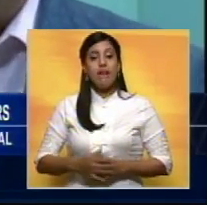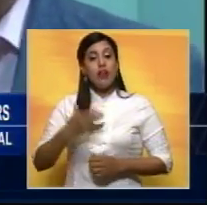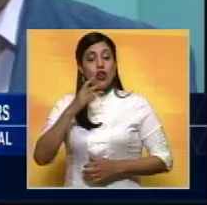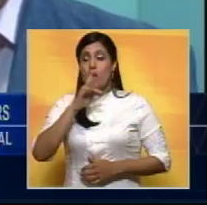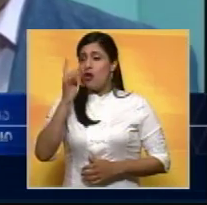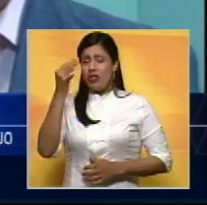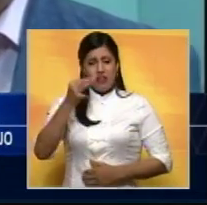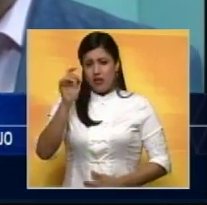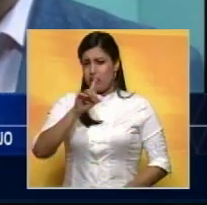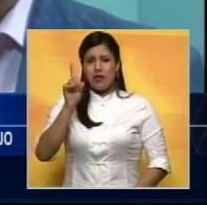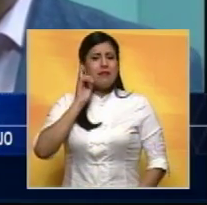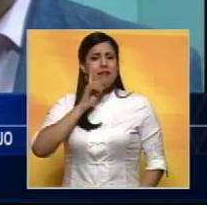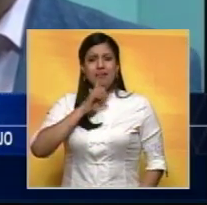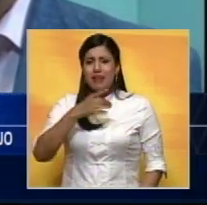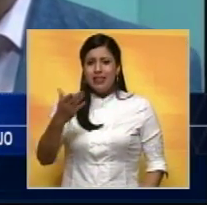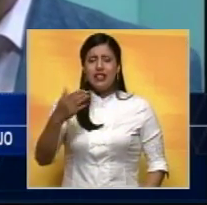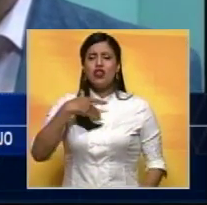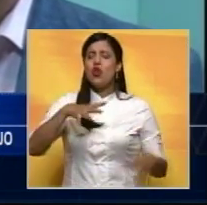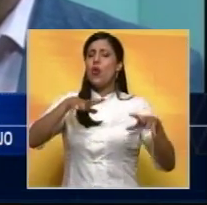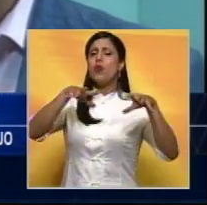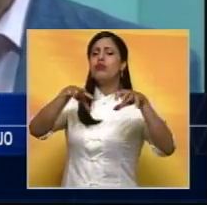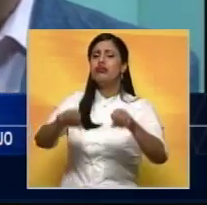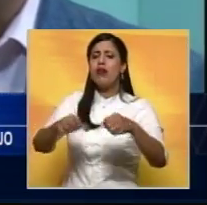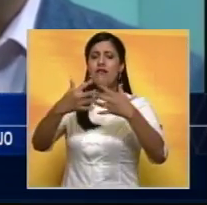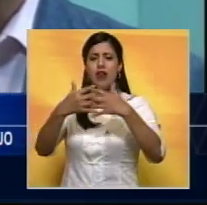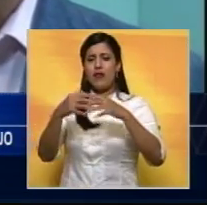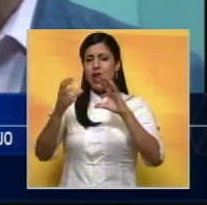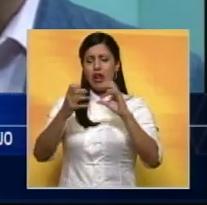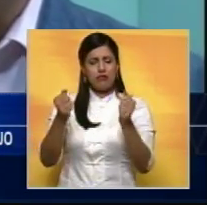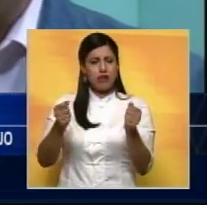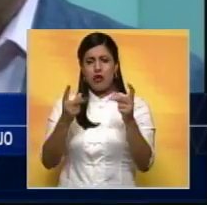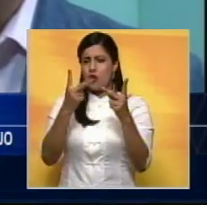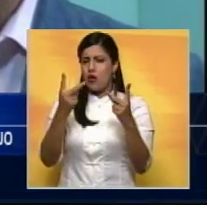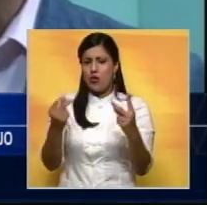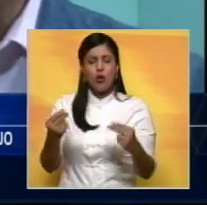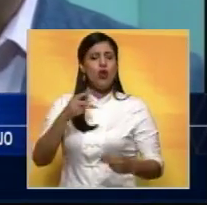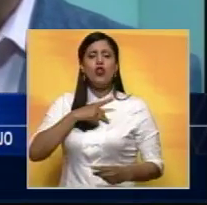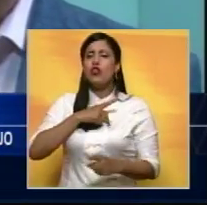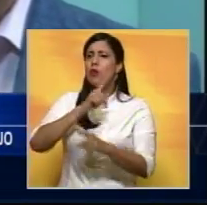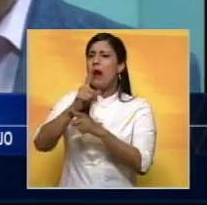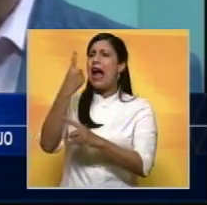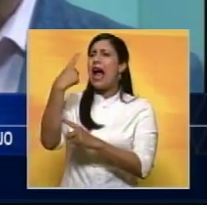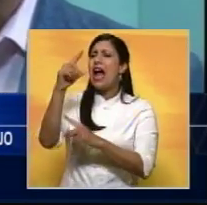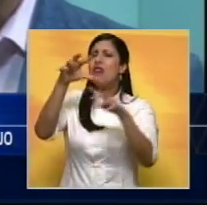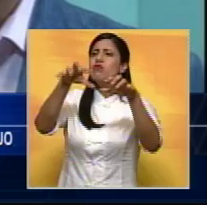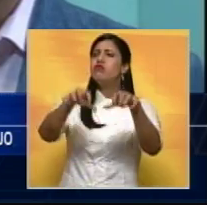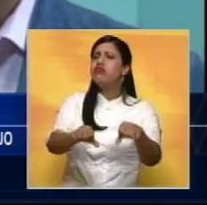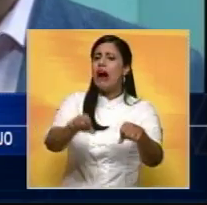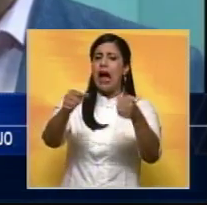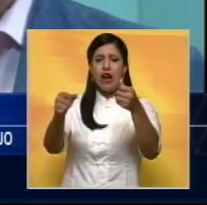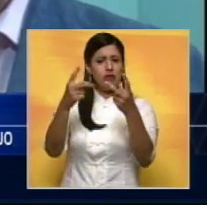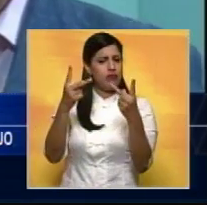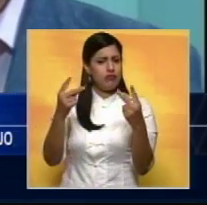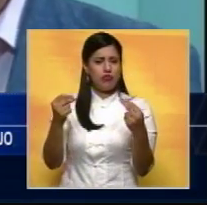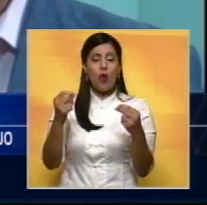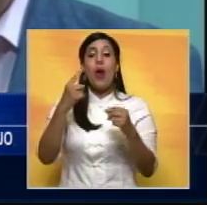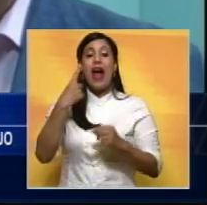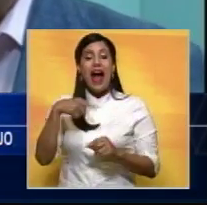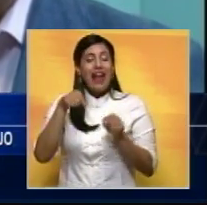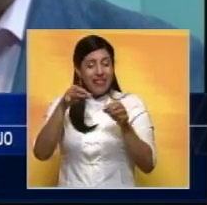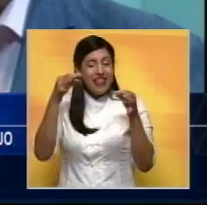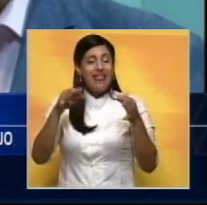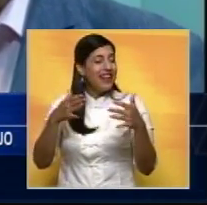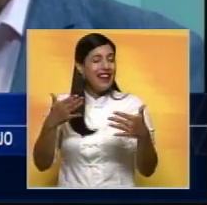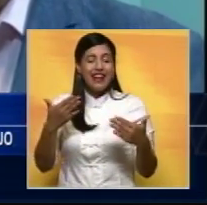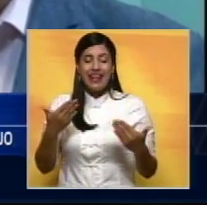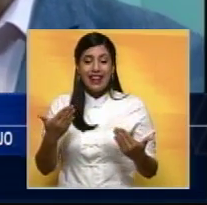No es cierto que haya una confiscación de General Motors, no está previsto, ni se quiere, ni existe una confiscación sobre General Motors. Lo que existe en la